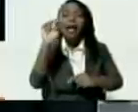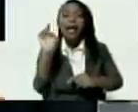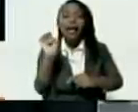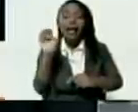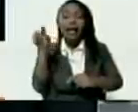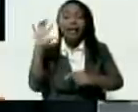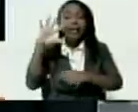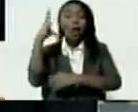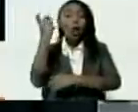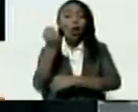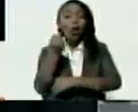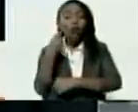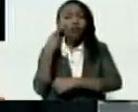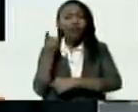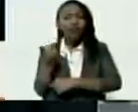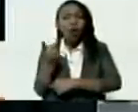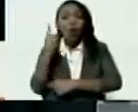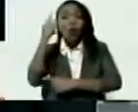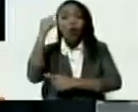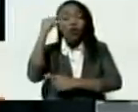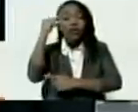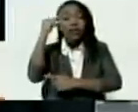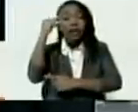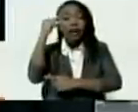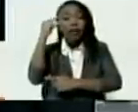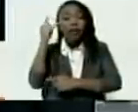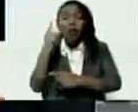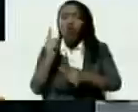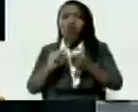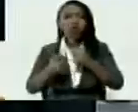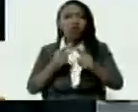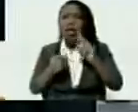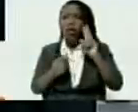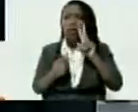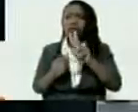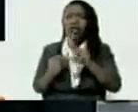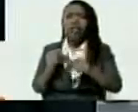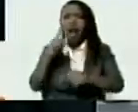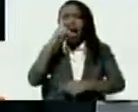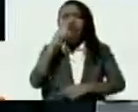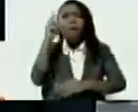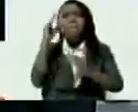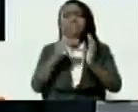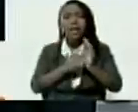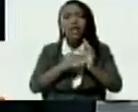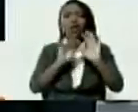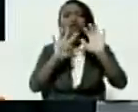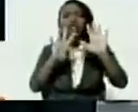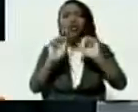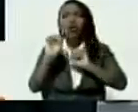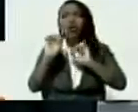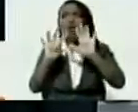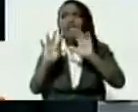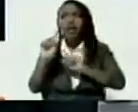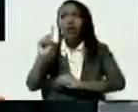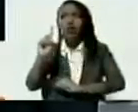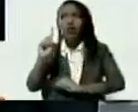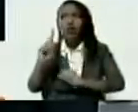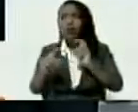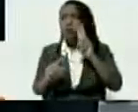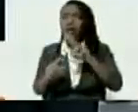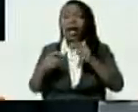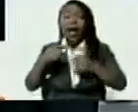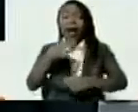logró en un día apenas, cosa que no se veía desde el año 1991.